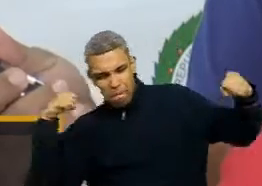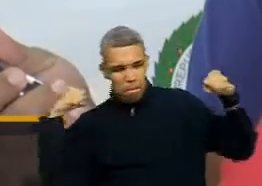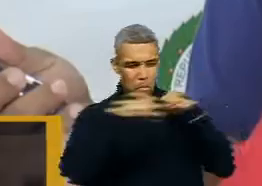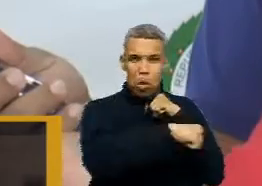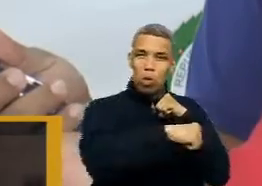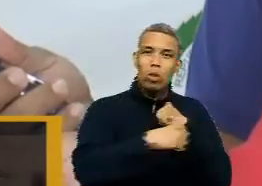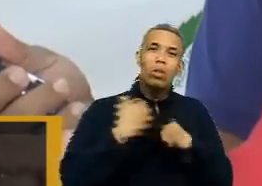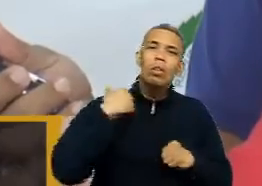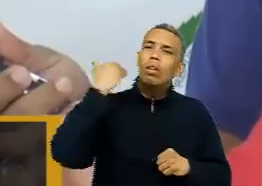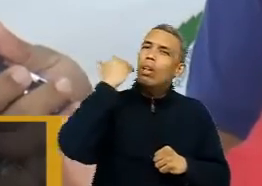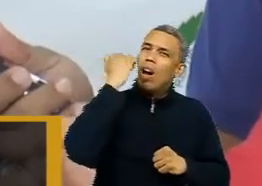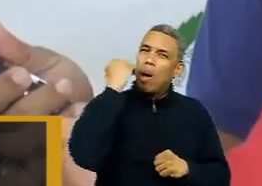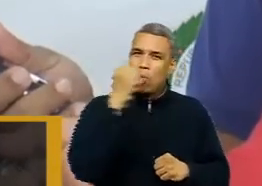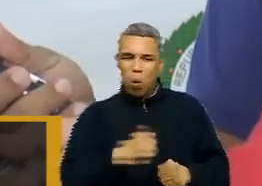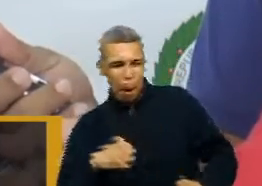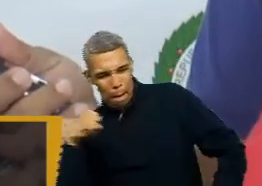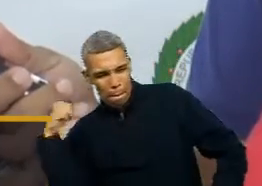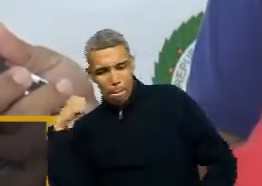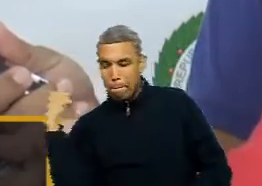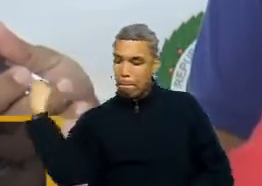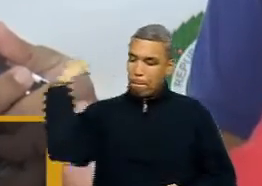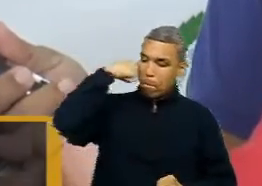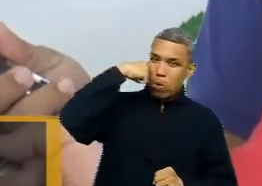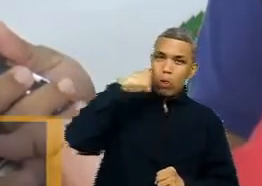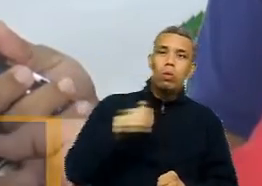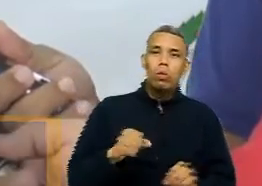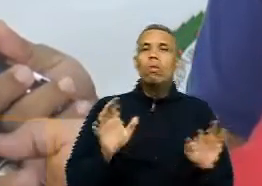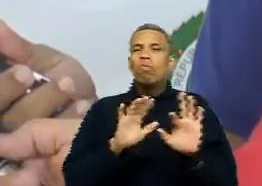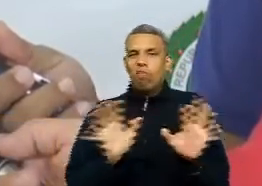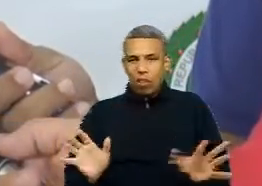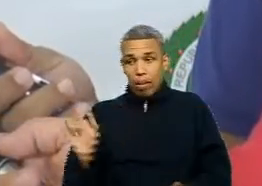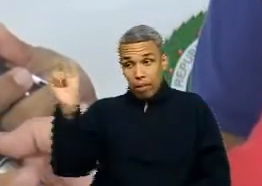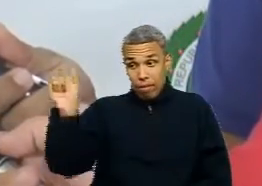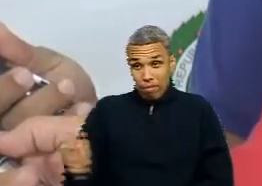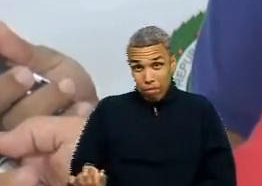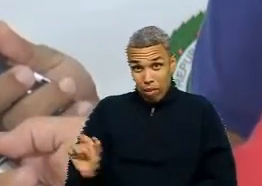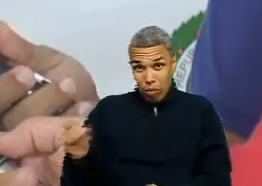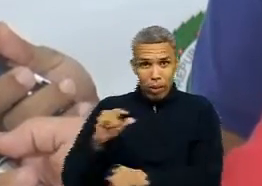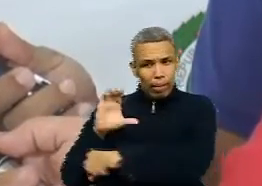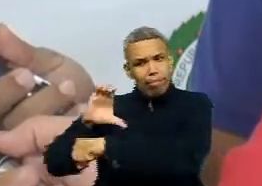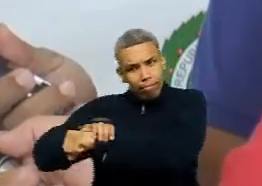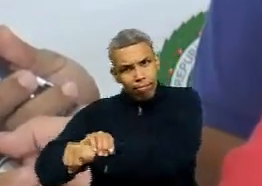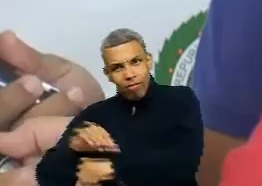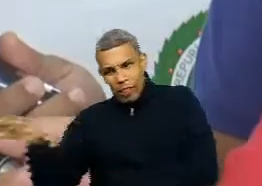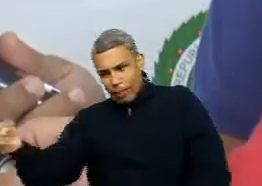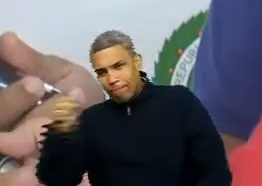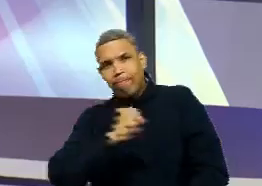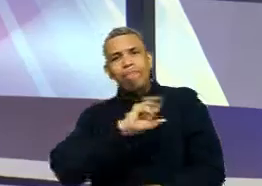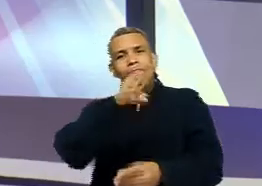de la mañana. De este se espera la medida intramural.